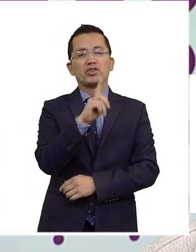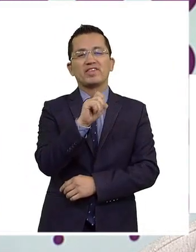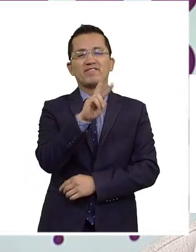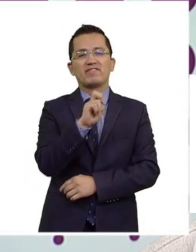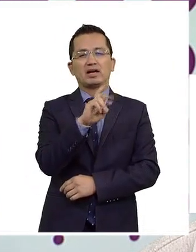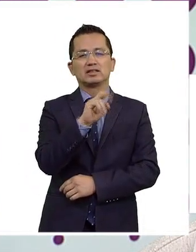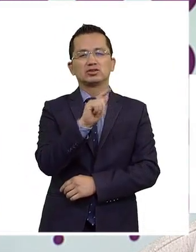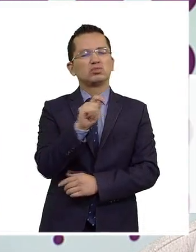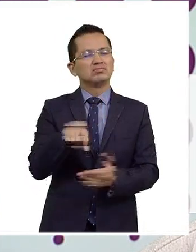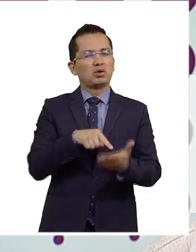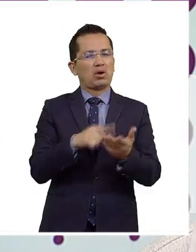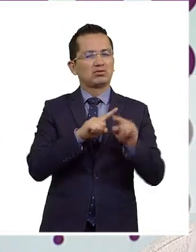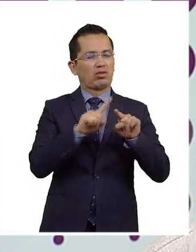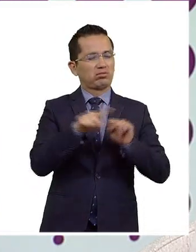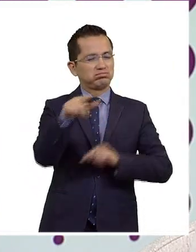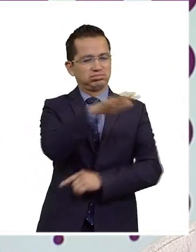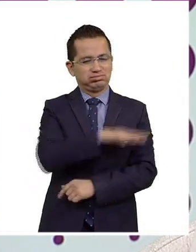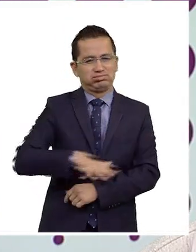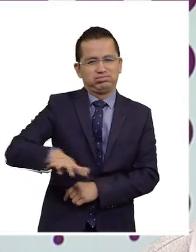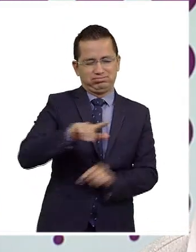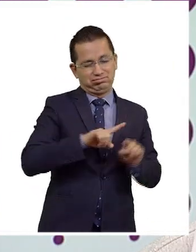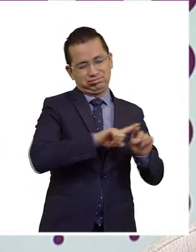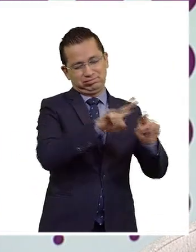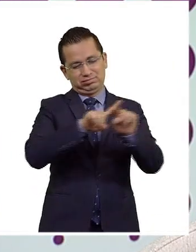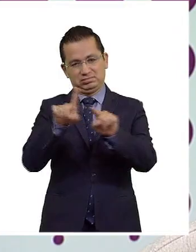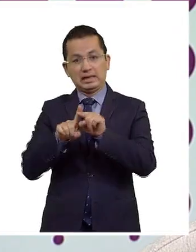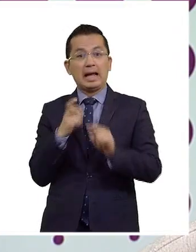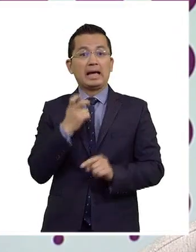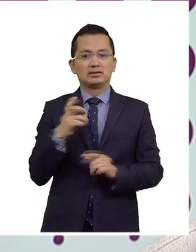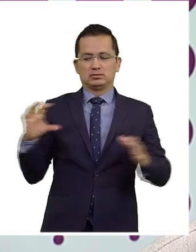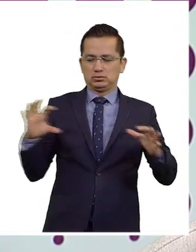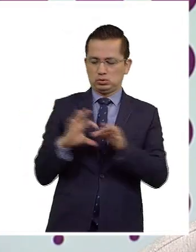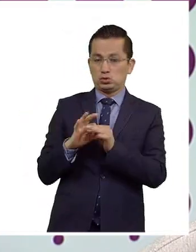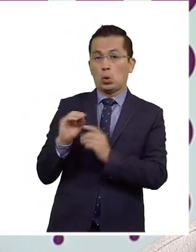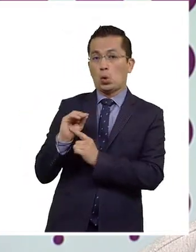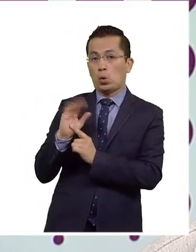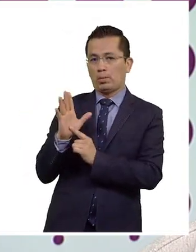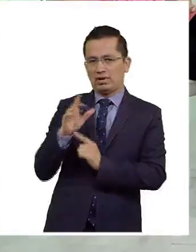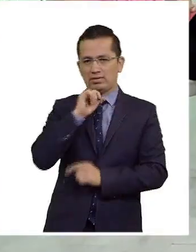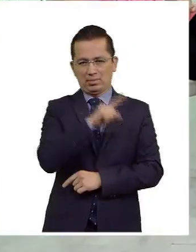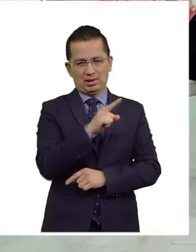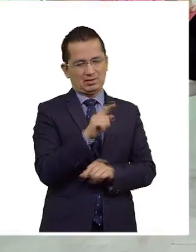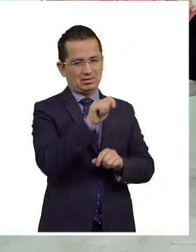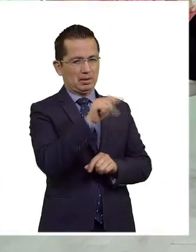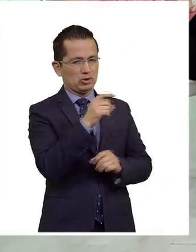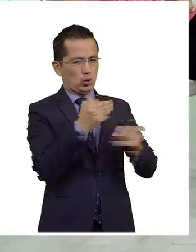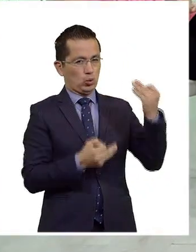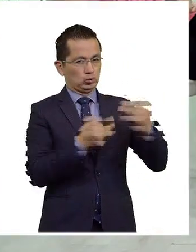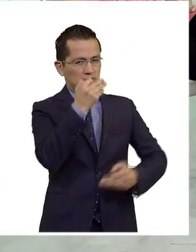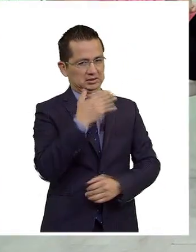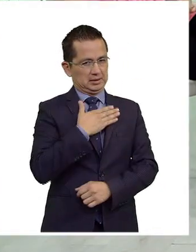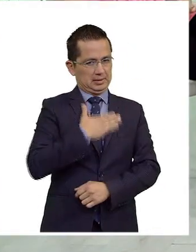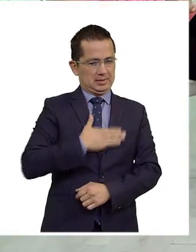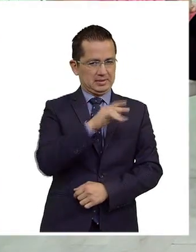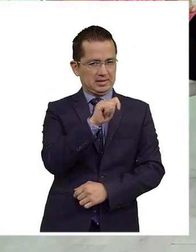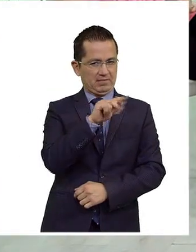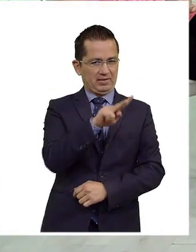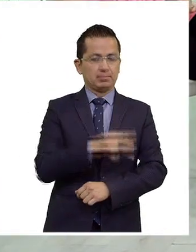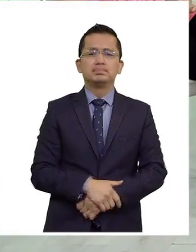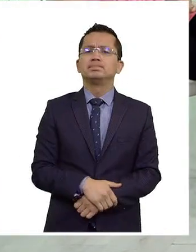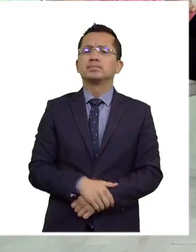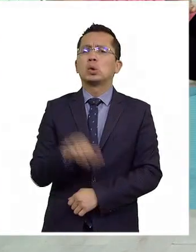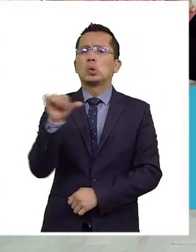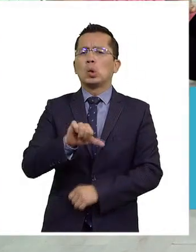Eliminar la Discriminación de la Ciudad de México, el COPRED. El día de hoy vamos a hablar sobre infancias trans. Trans es